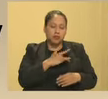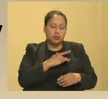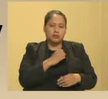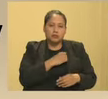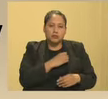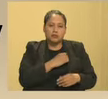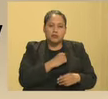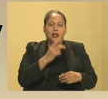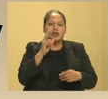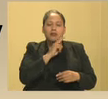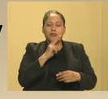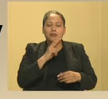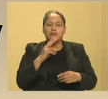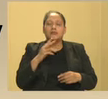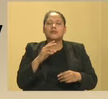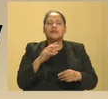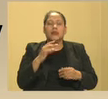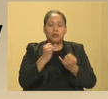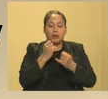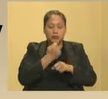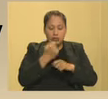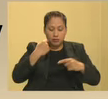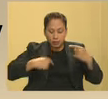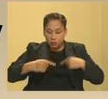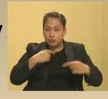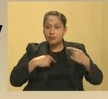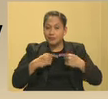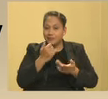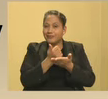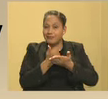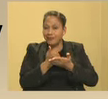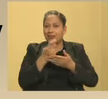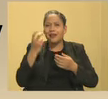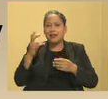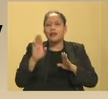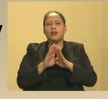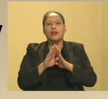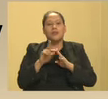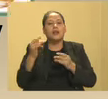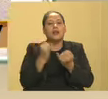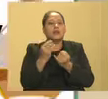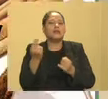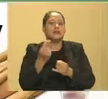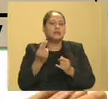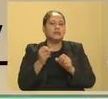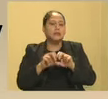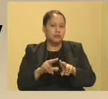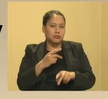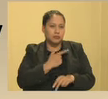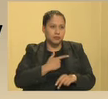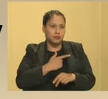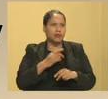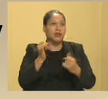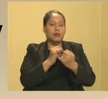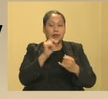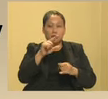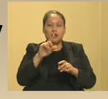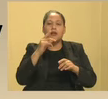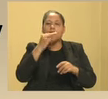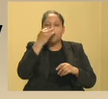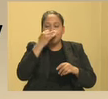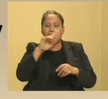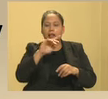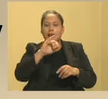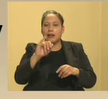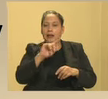cardíacas, respiratorias y circulatorias, por lo que es un gran afrodisíaco. El jazmín, que es una de las